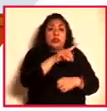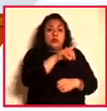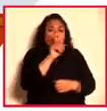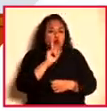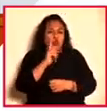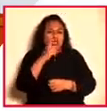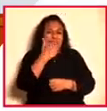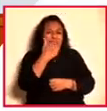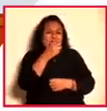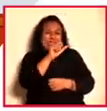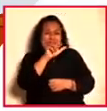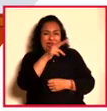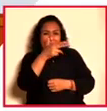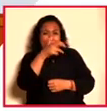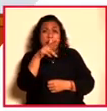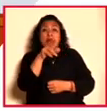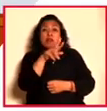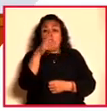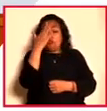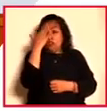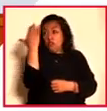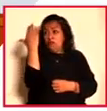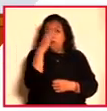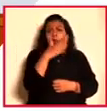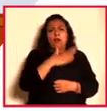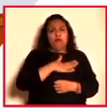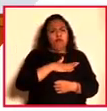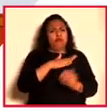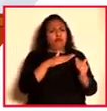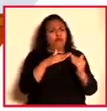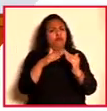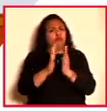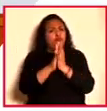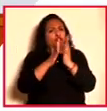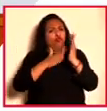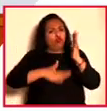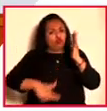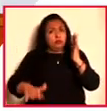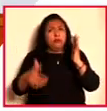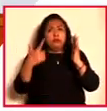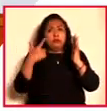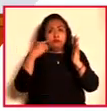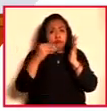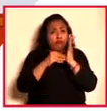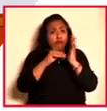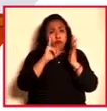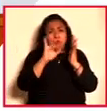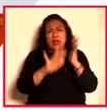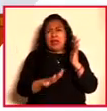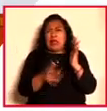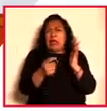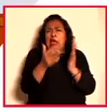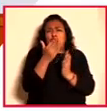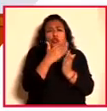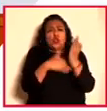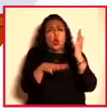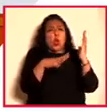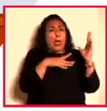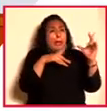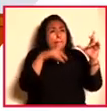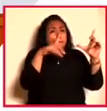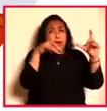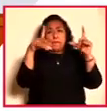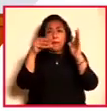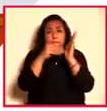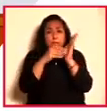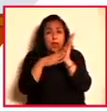que el acto fotográfico se ha democratizado, lo que permite tener un registro en imagen de prácticamente todo. No obstante, también